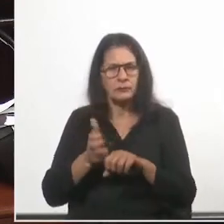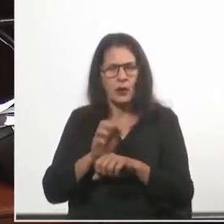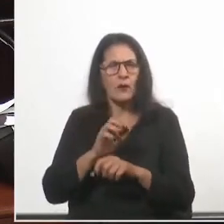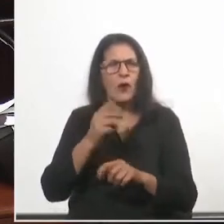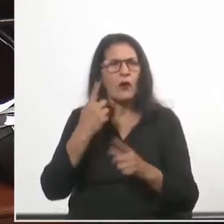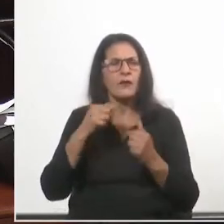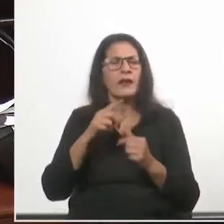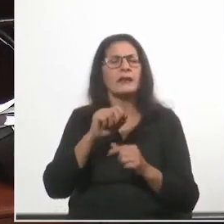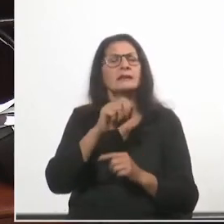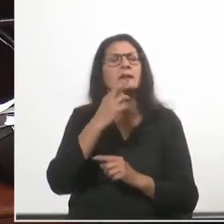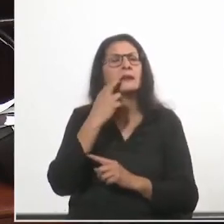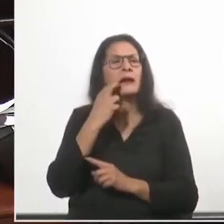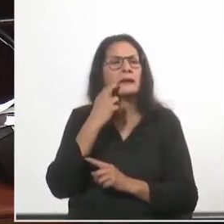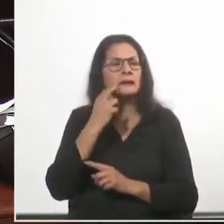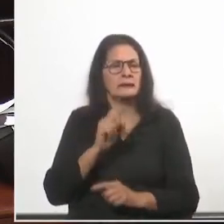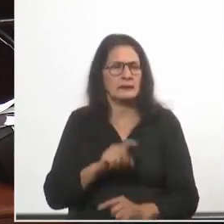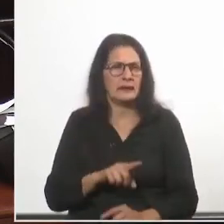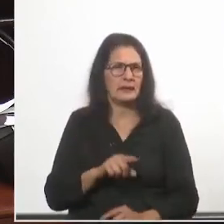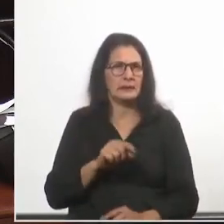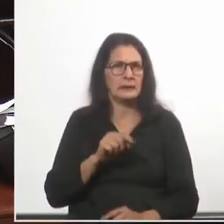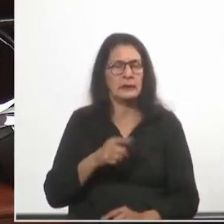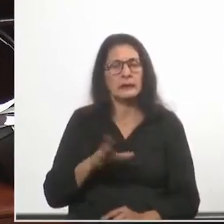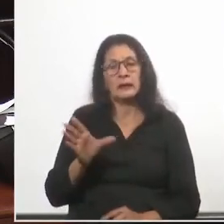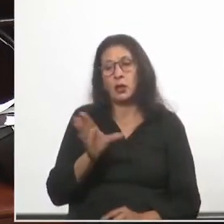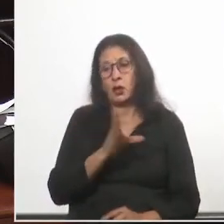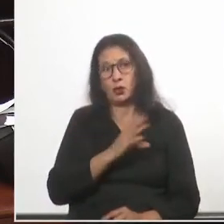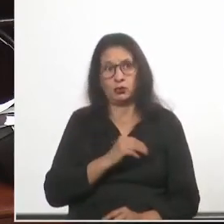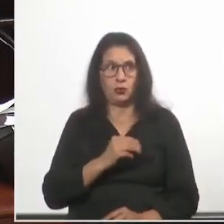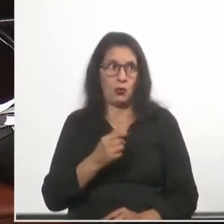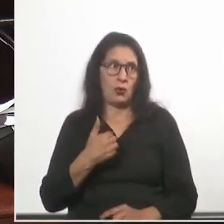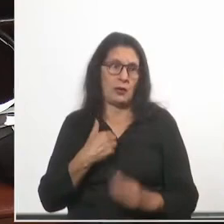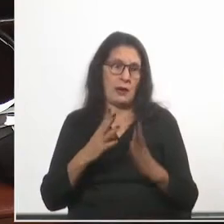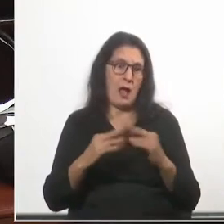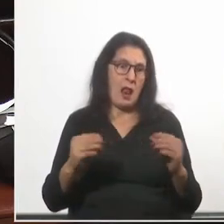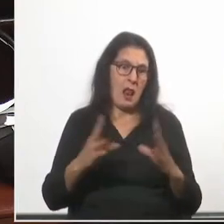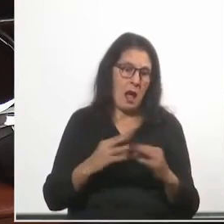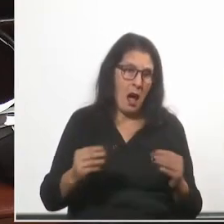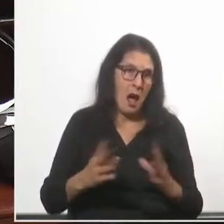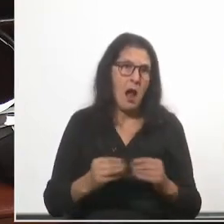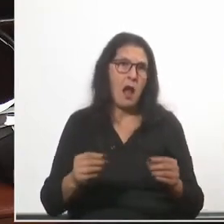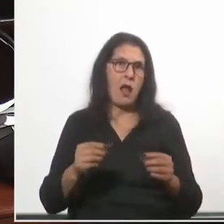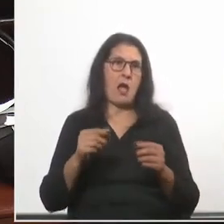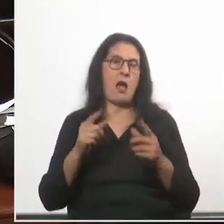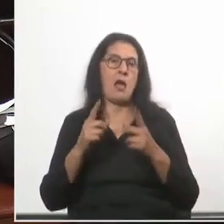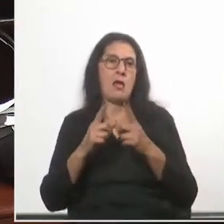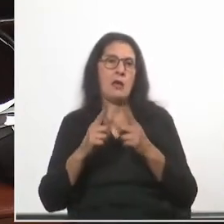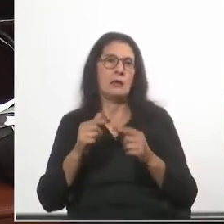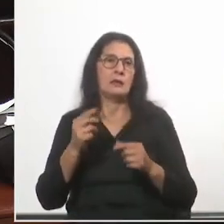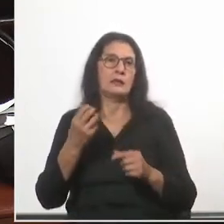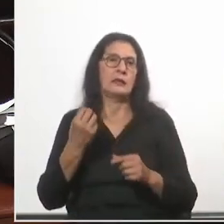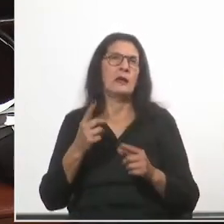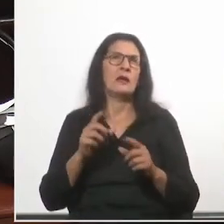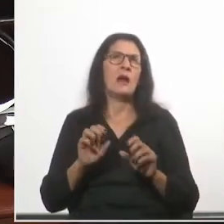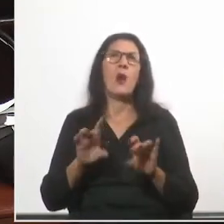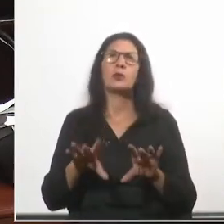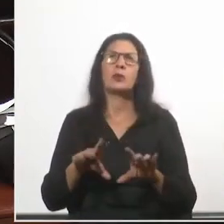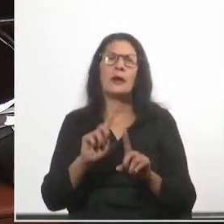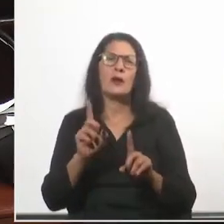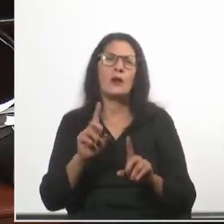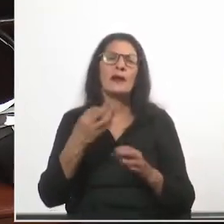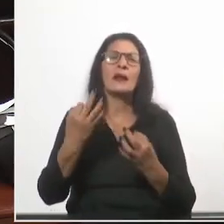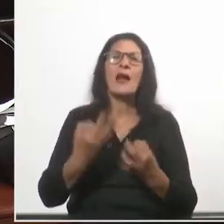carniceras. Y con todo el aprecio que yo le he tenido a la lana, y particularmente al merino australiano, creo que la